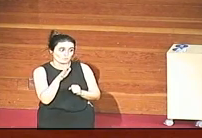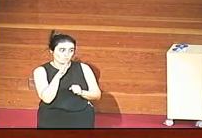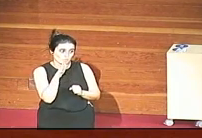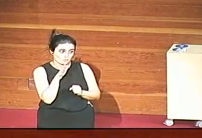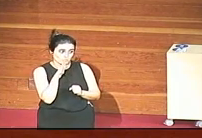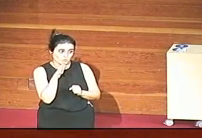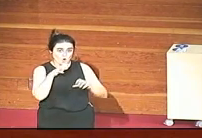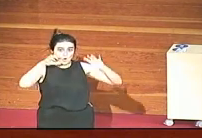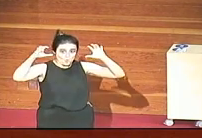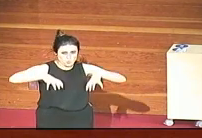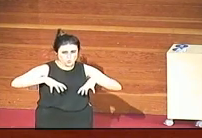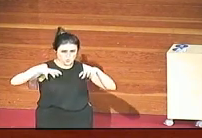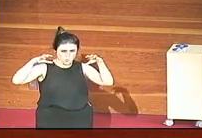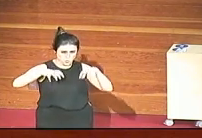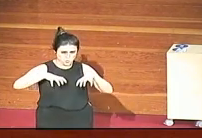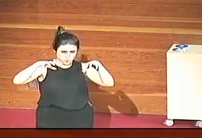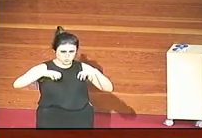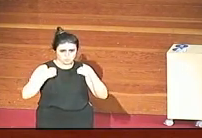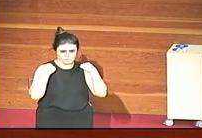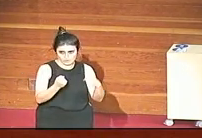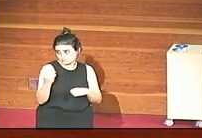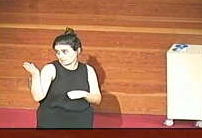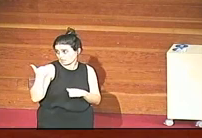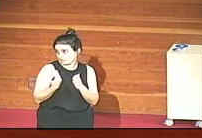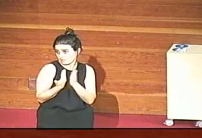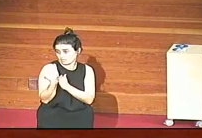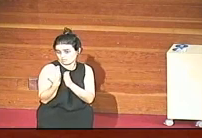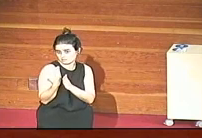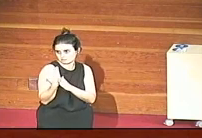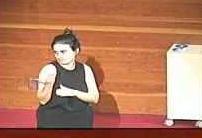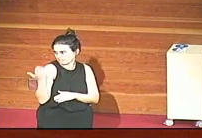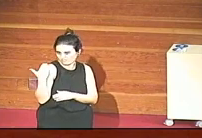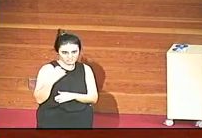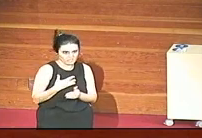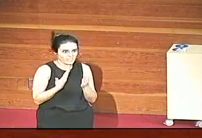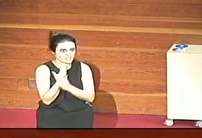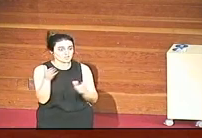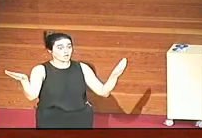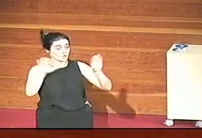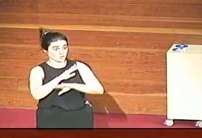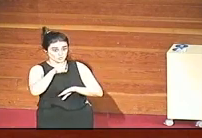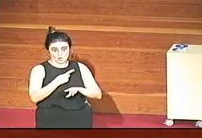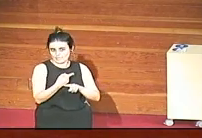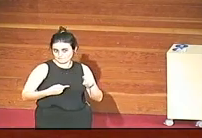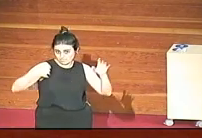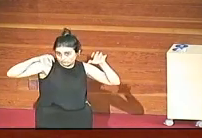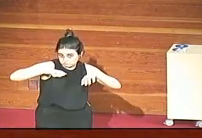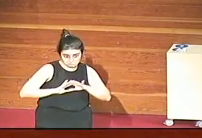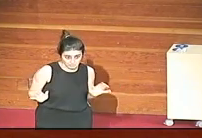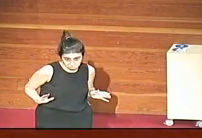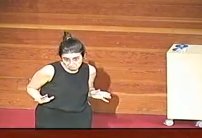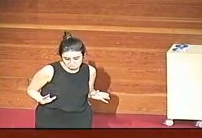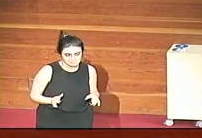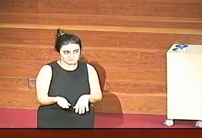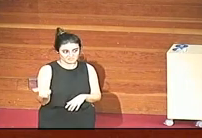lluvias de los últimos días que llovió el otro día una hora y media por la noche o sea que decir el